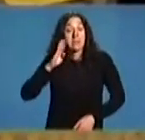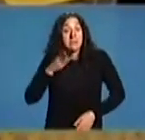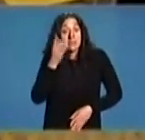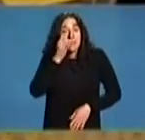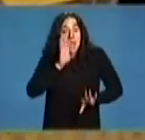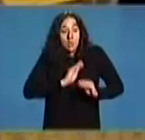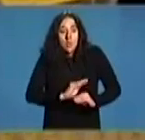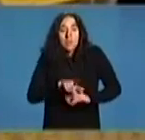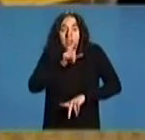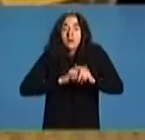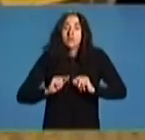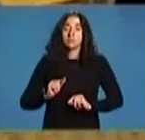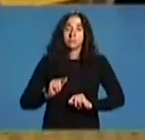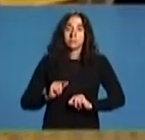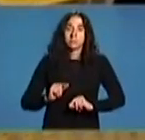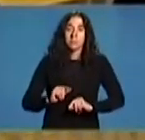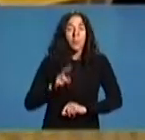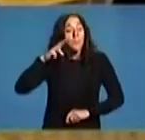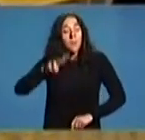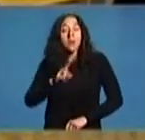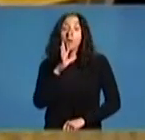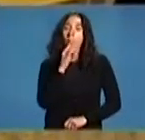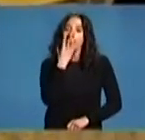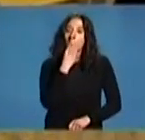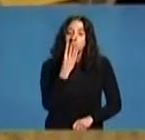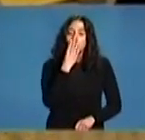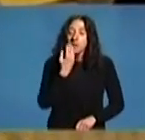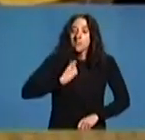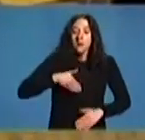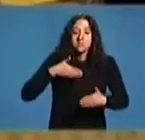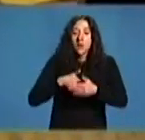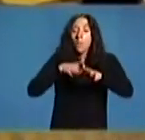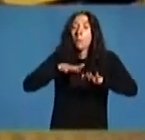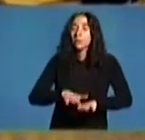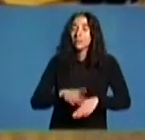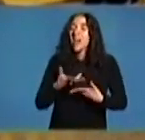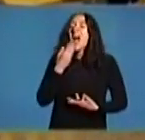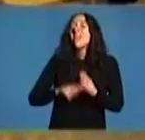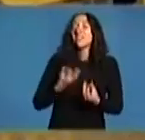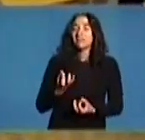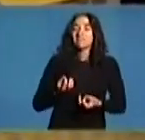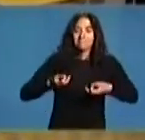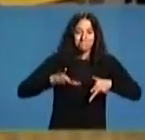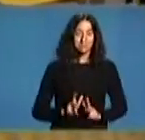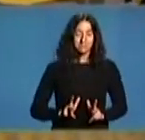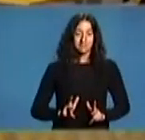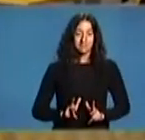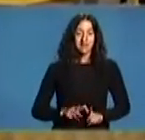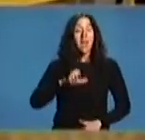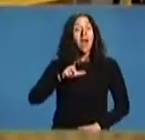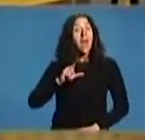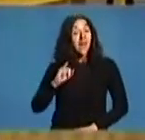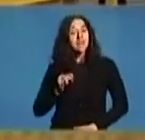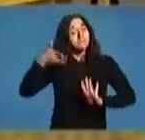unha decisión. Como veis, agora el perro, al llegar al obstáculo, lo que hace é sentarse. Eli le indica que